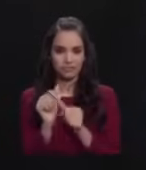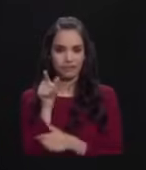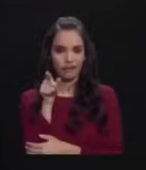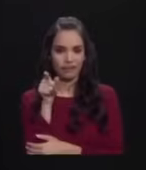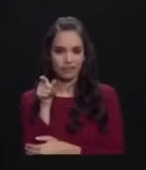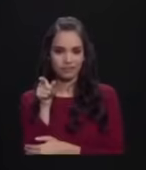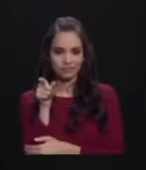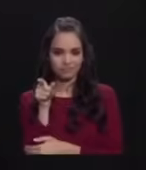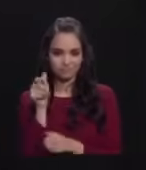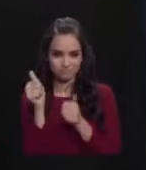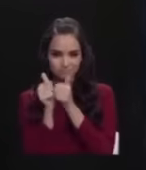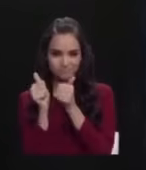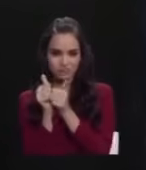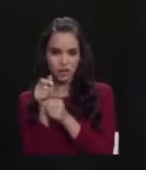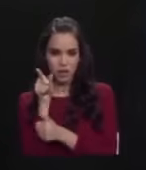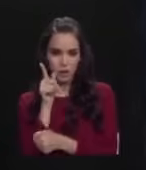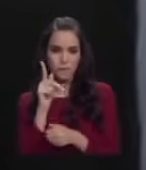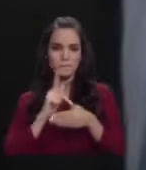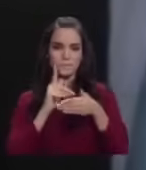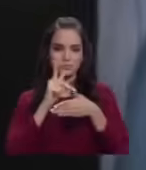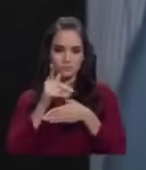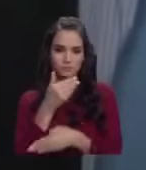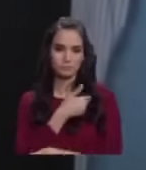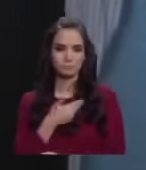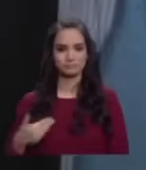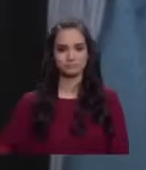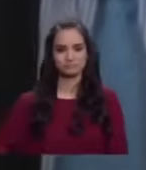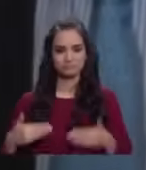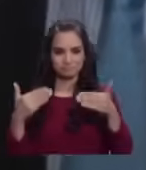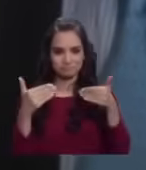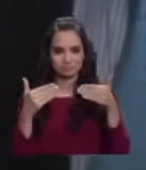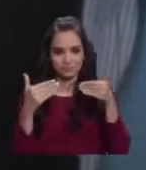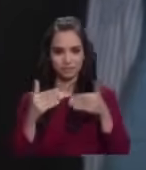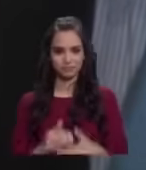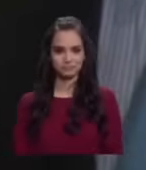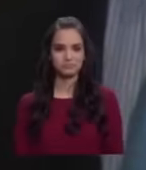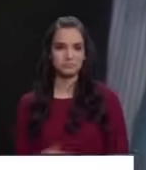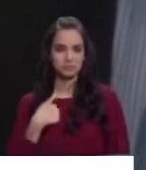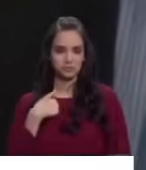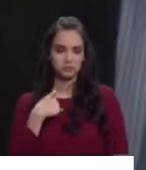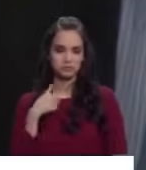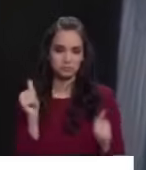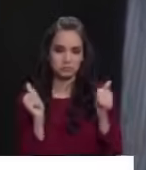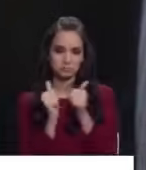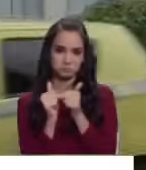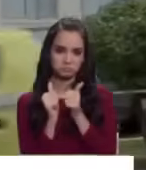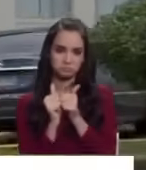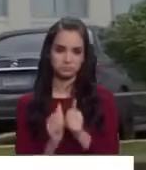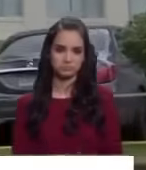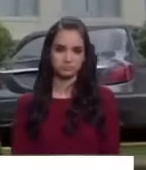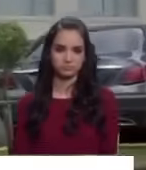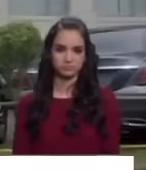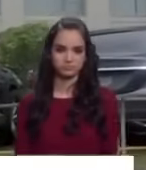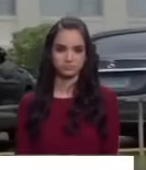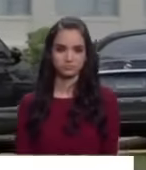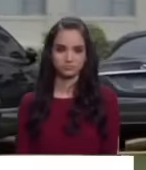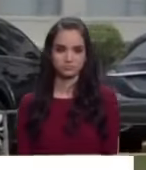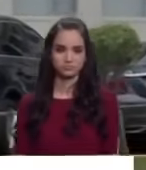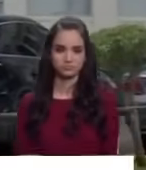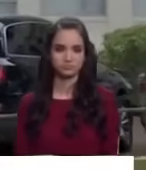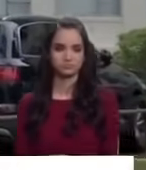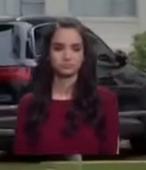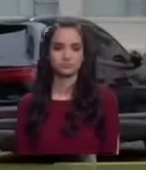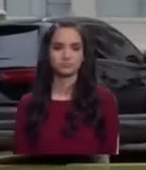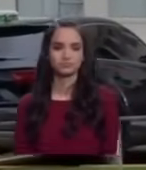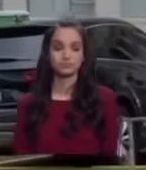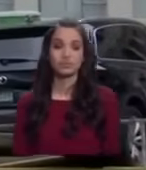Panamá él va a ser el próximo presidente de Panamá José molino y yo estaré a su lado ahora desde luego lo